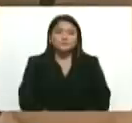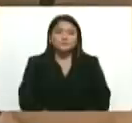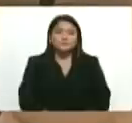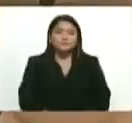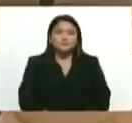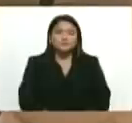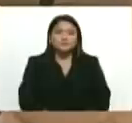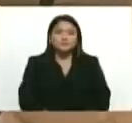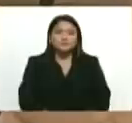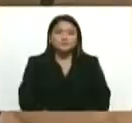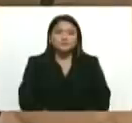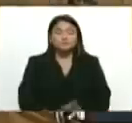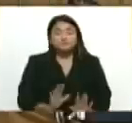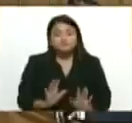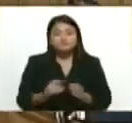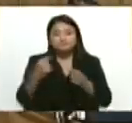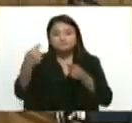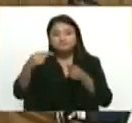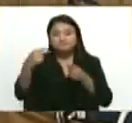Y así pues,